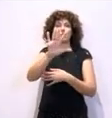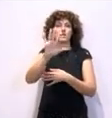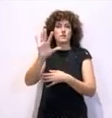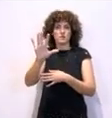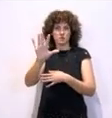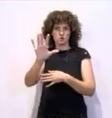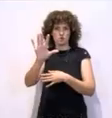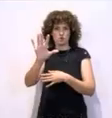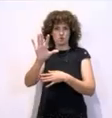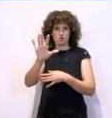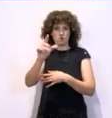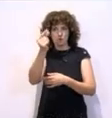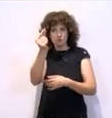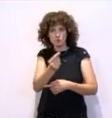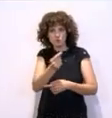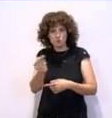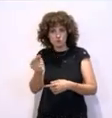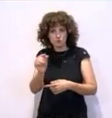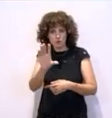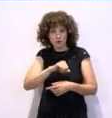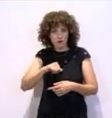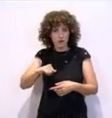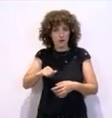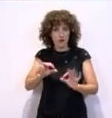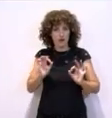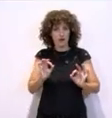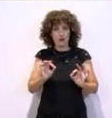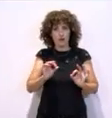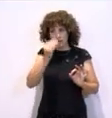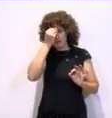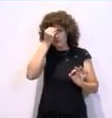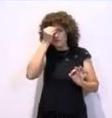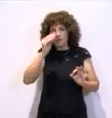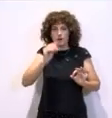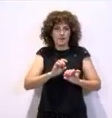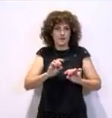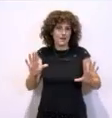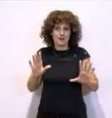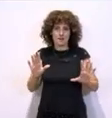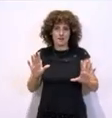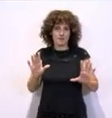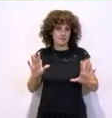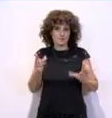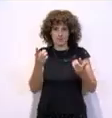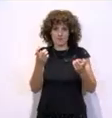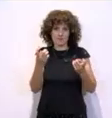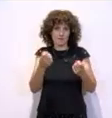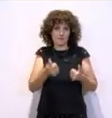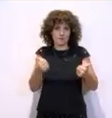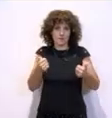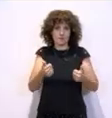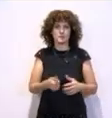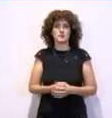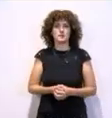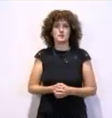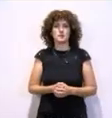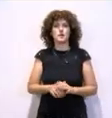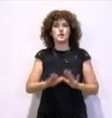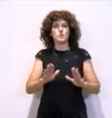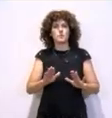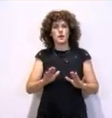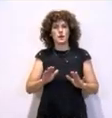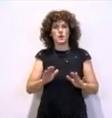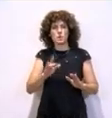presupuesto regional. Y nos parece, desde luego, claramente insuficiente. Pero es que lo malo no es